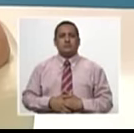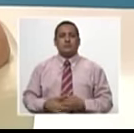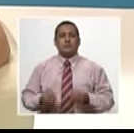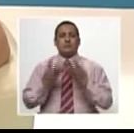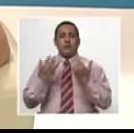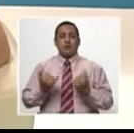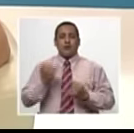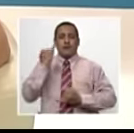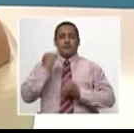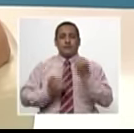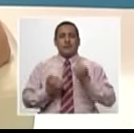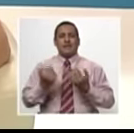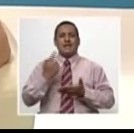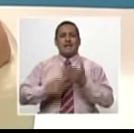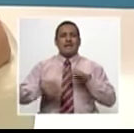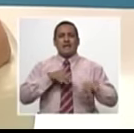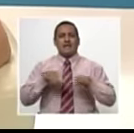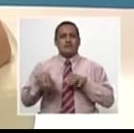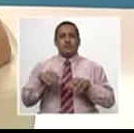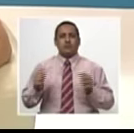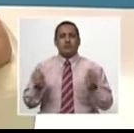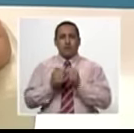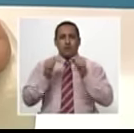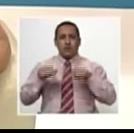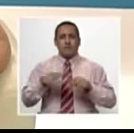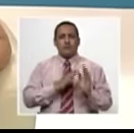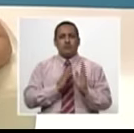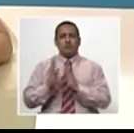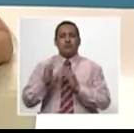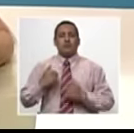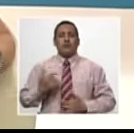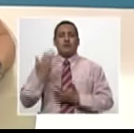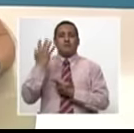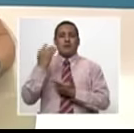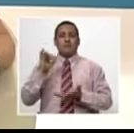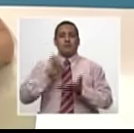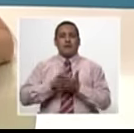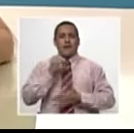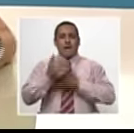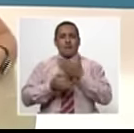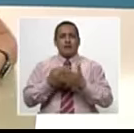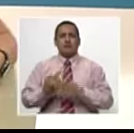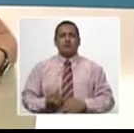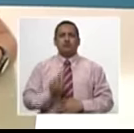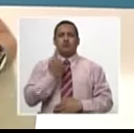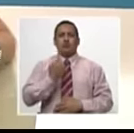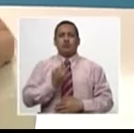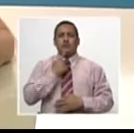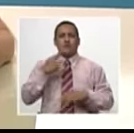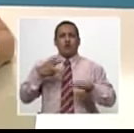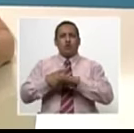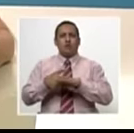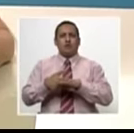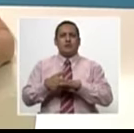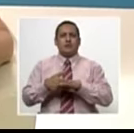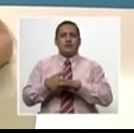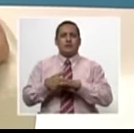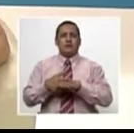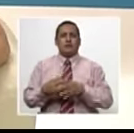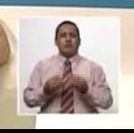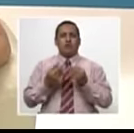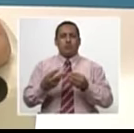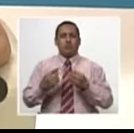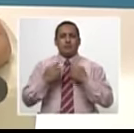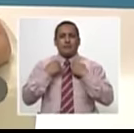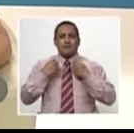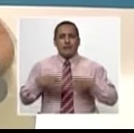Bueno, y al final, ¿qué vamos a hacer con este proceso? Esperamos a que avance solo, se estanque, se